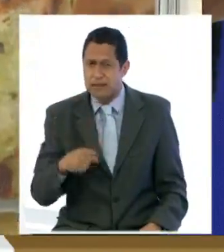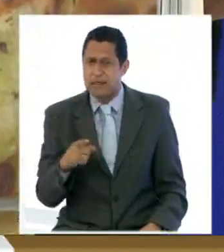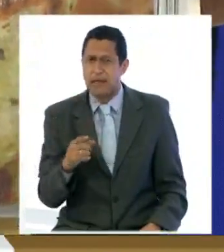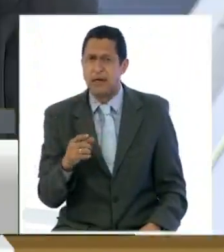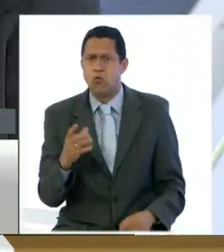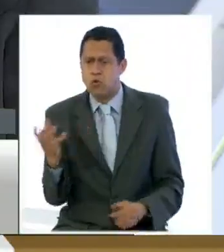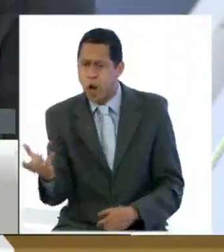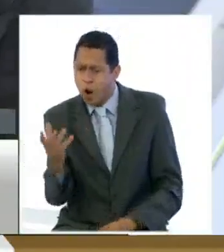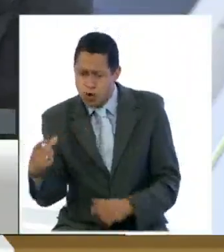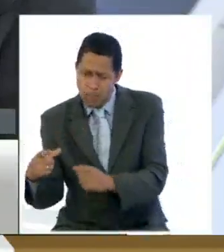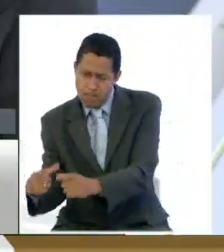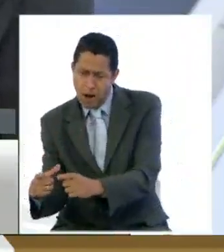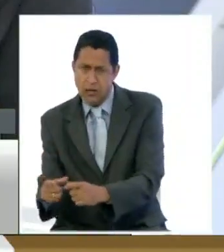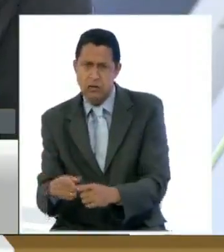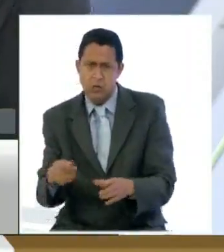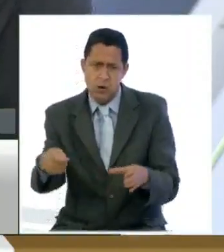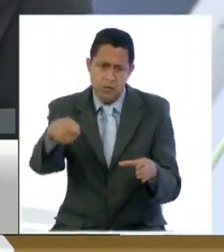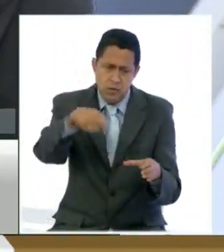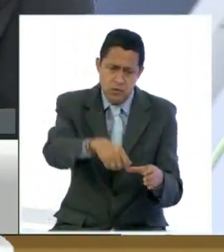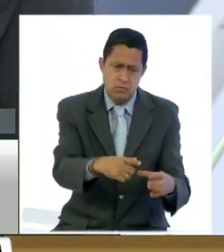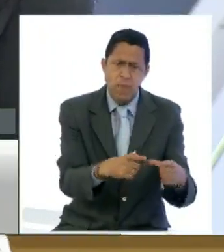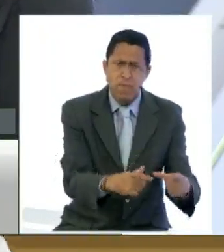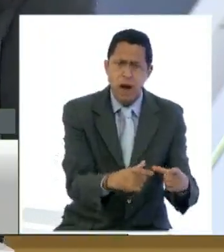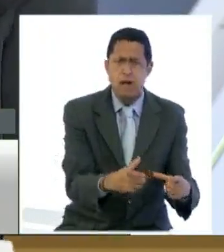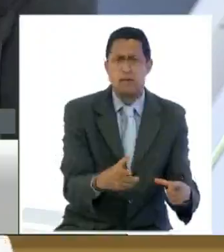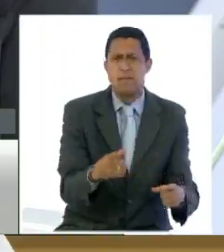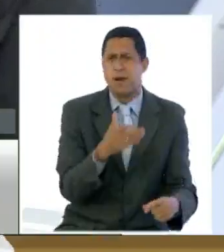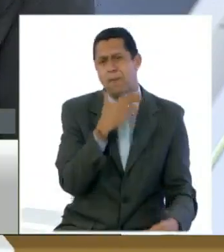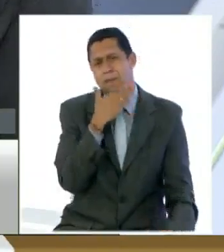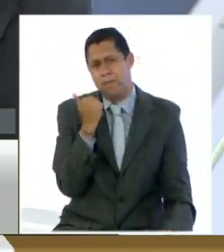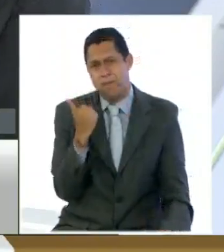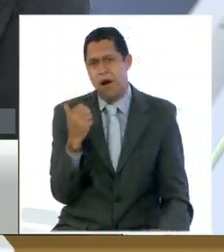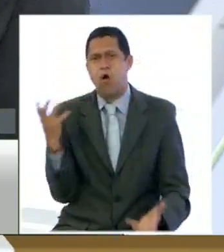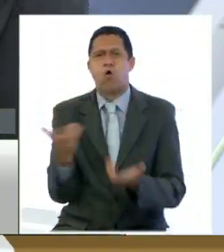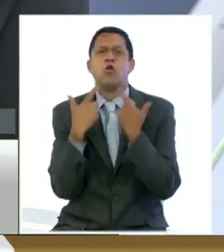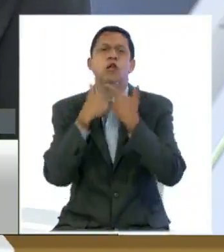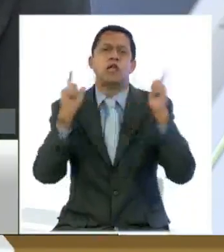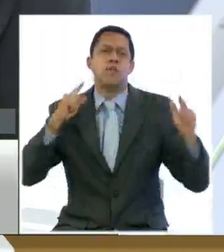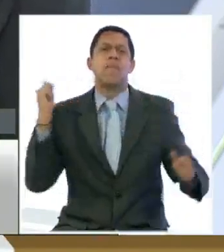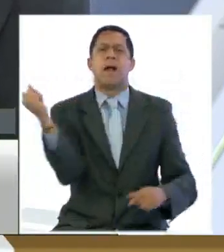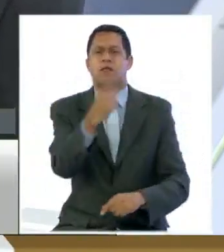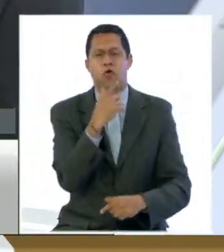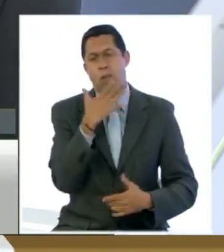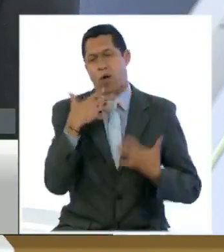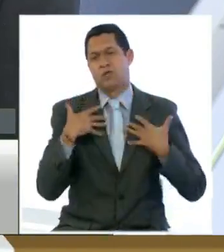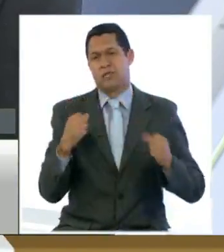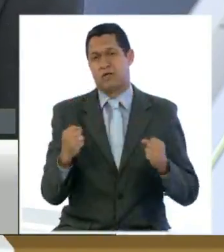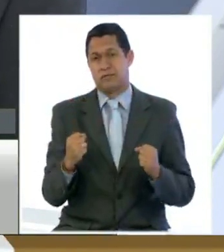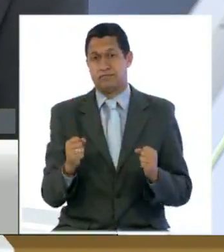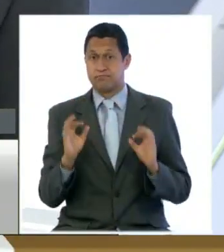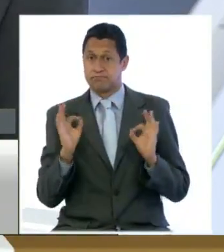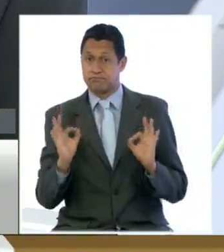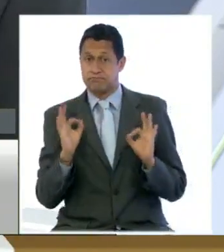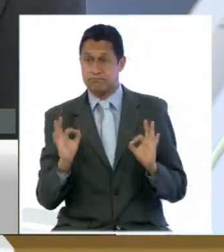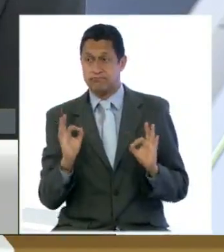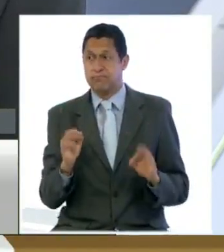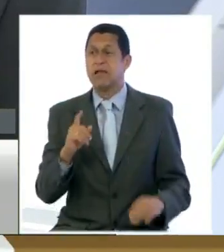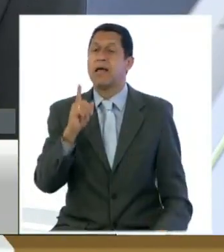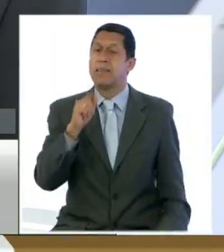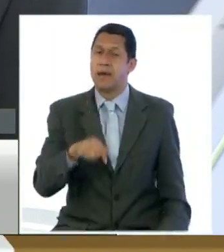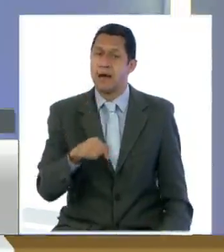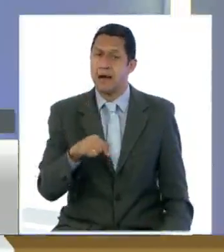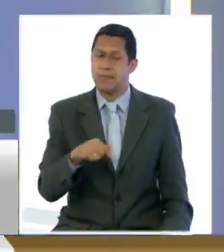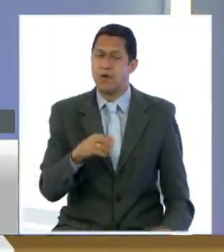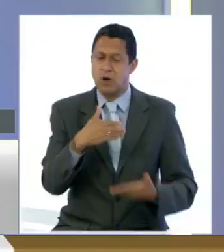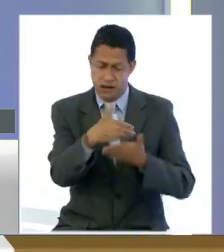una ollita aparte, su colador de pasta aparte sobre todo, pero es mejor cocinar libre de gluten porque es más saludable. Y precisamente estábamos mostrando también ahorita